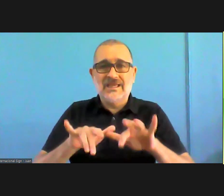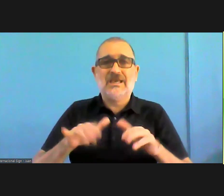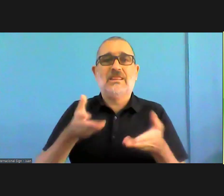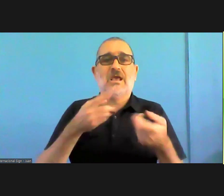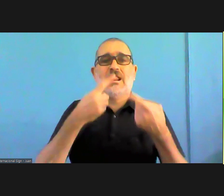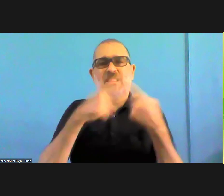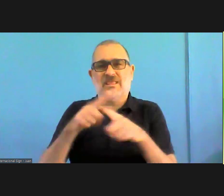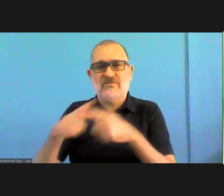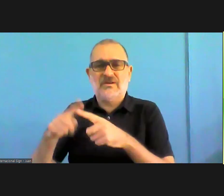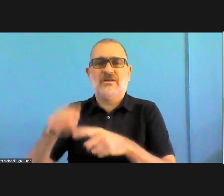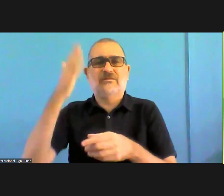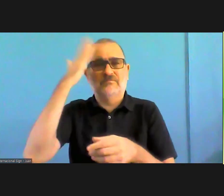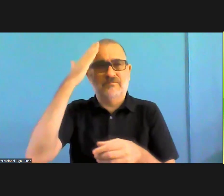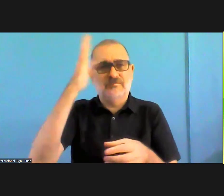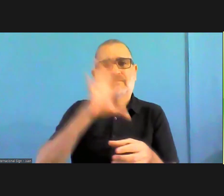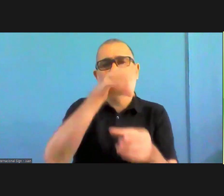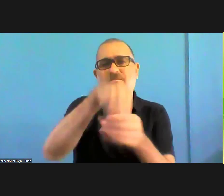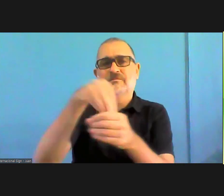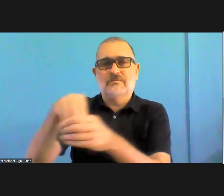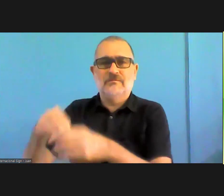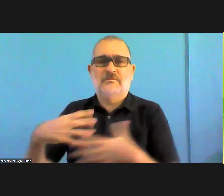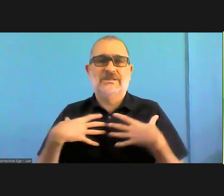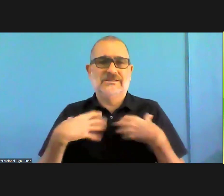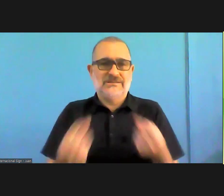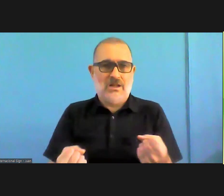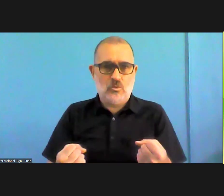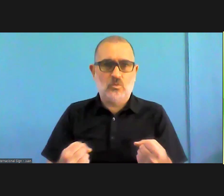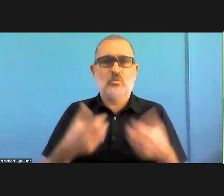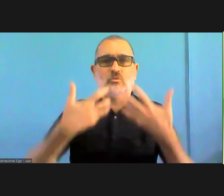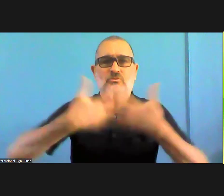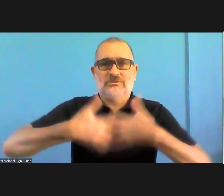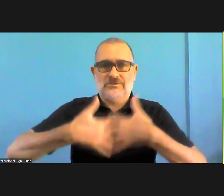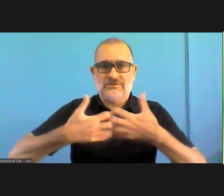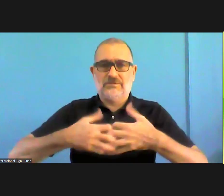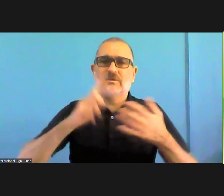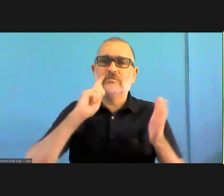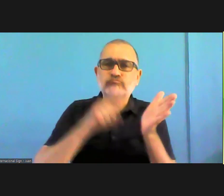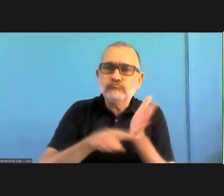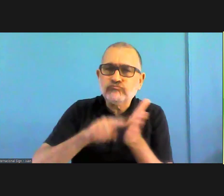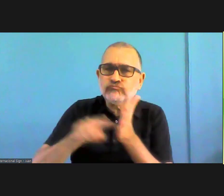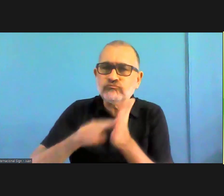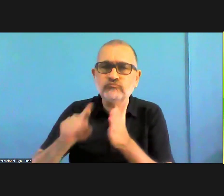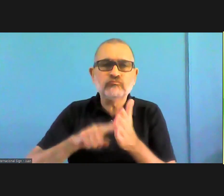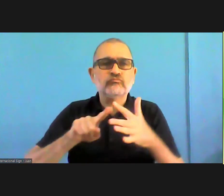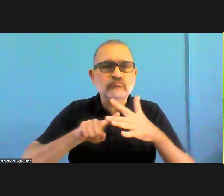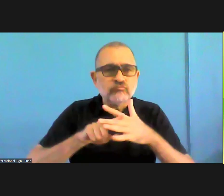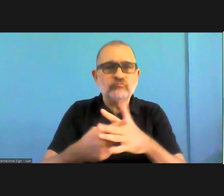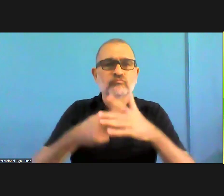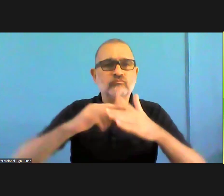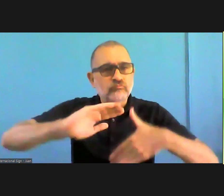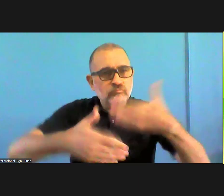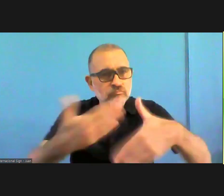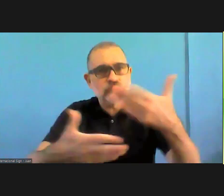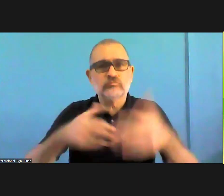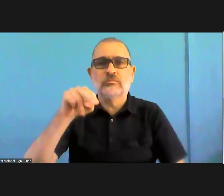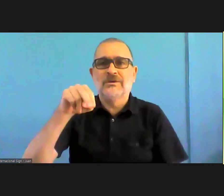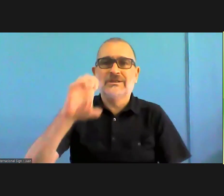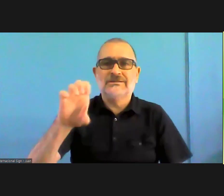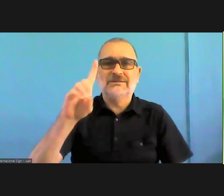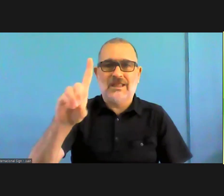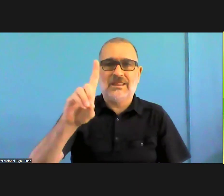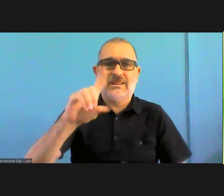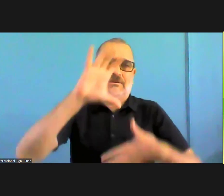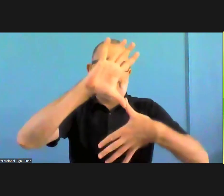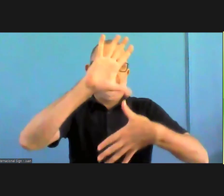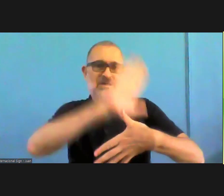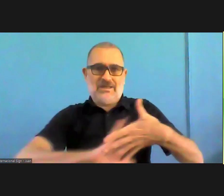y poder abordar la carga enorme de las CNTs en toda la región. Un primer nivel de atención fuerte también puede ayudar en la recuperación